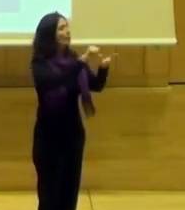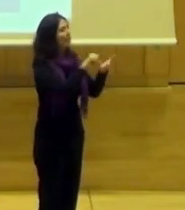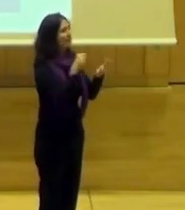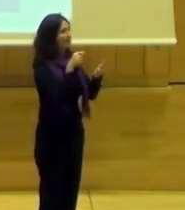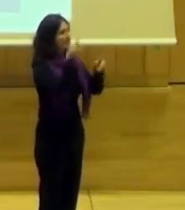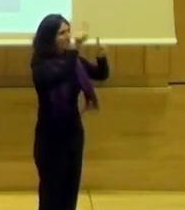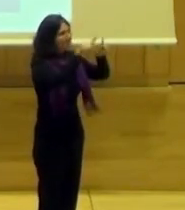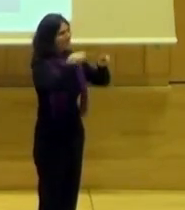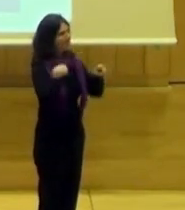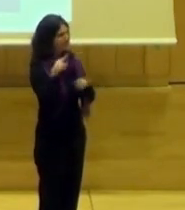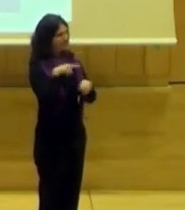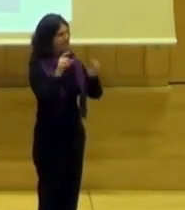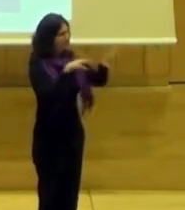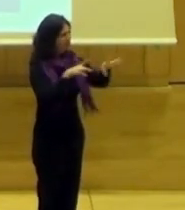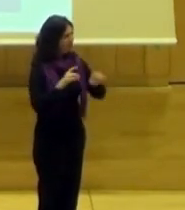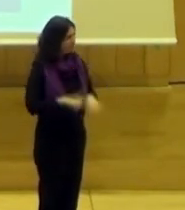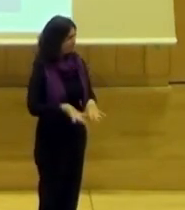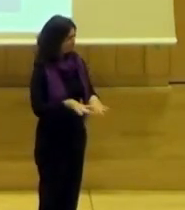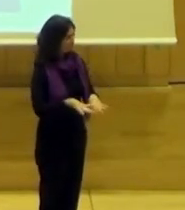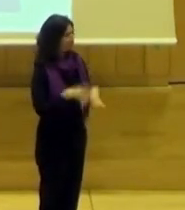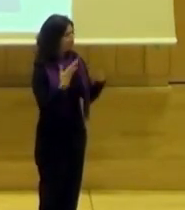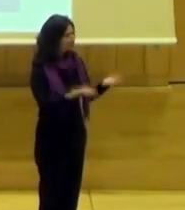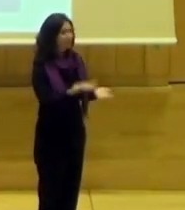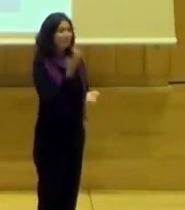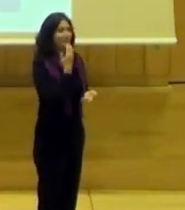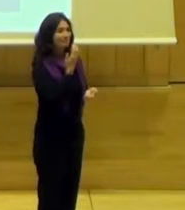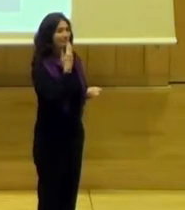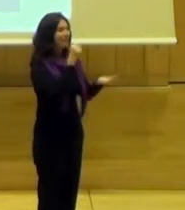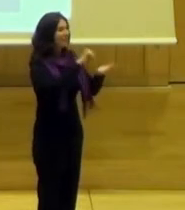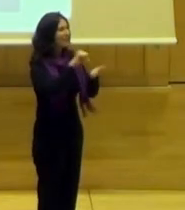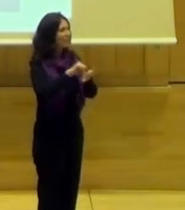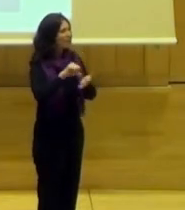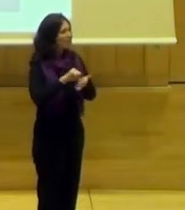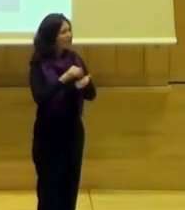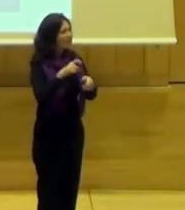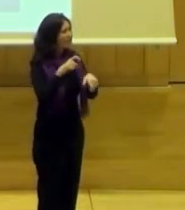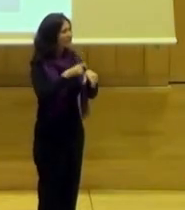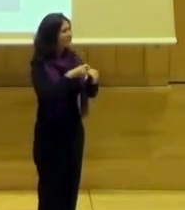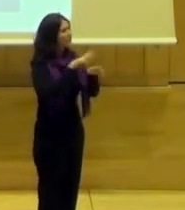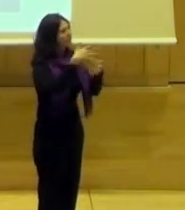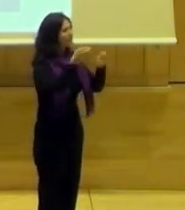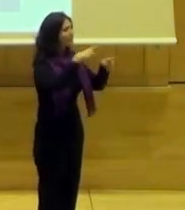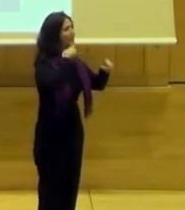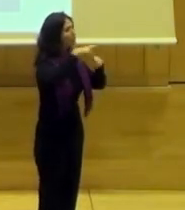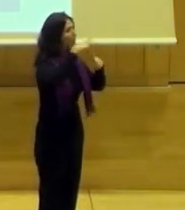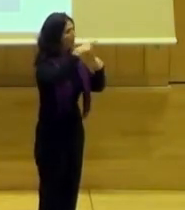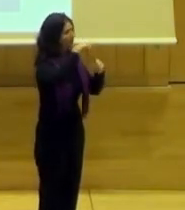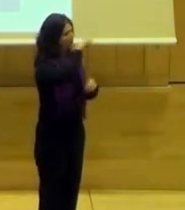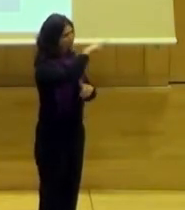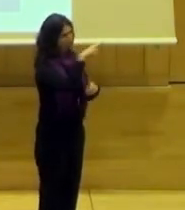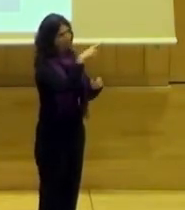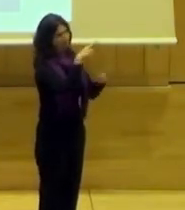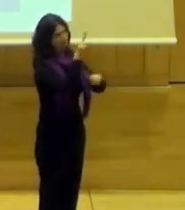digamos, tienen el mismo problema que la ciudad de Granada, es decir, ciudades del tipo Toledo,